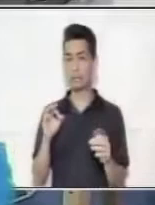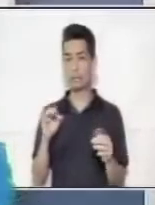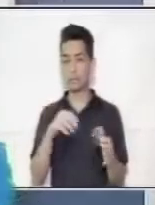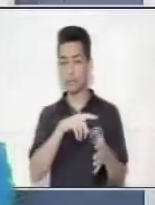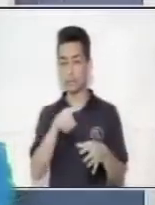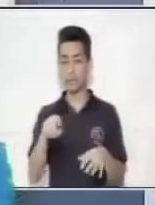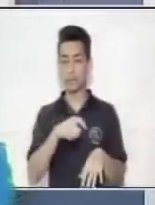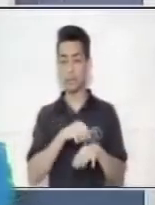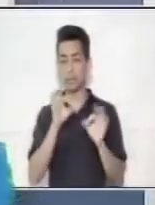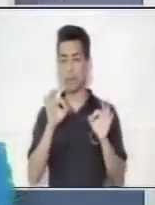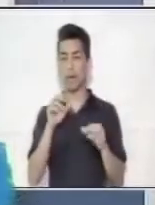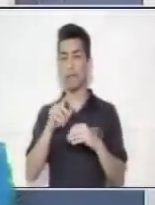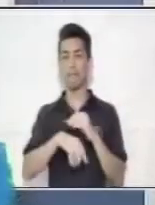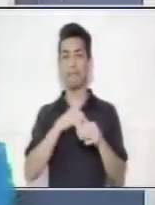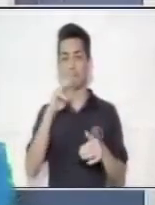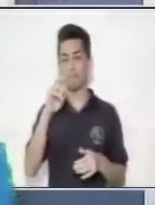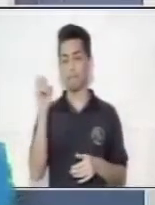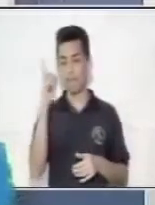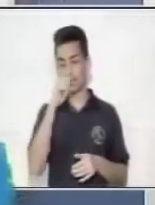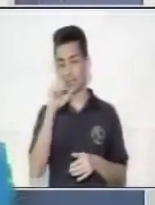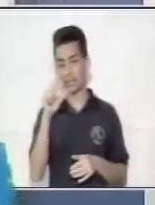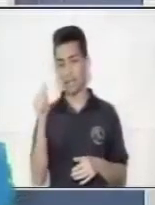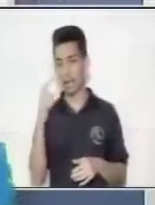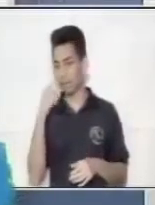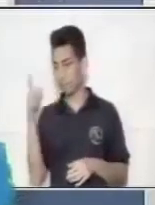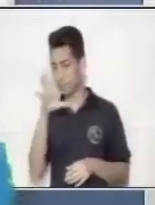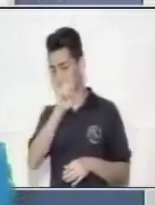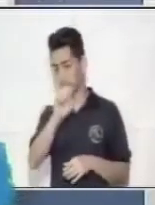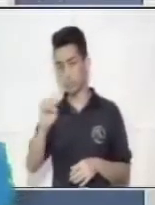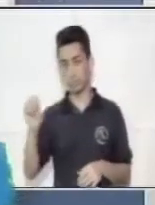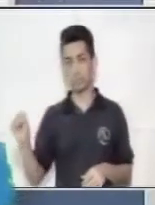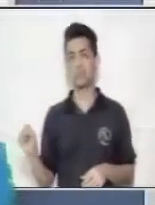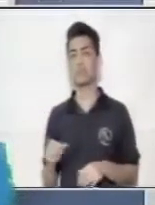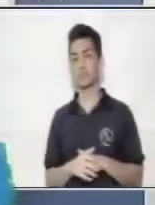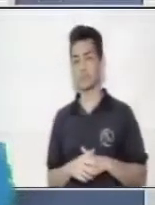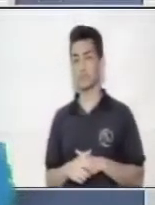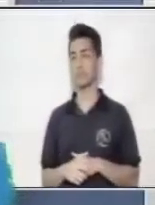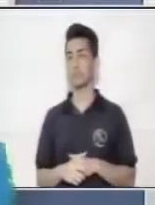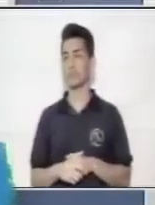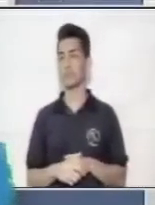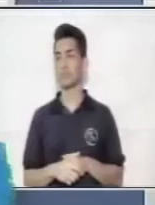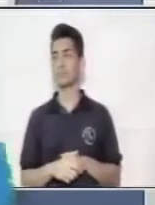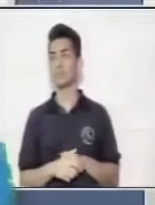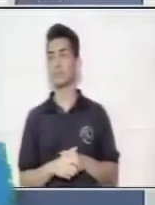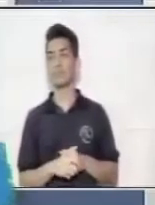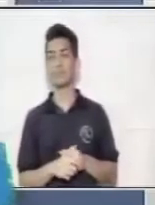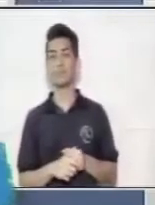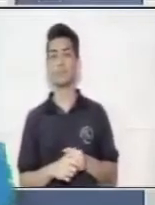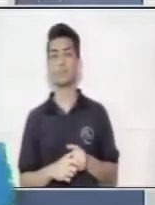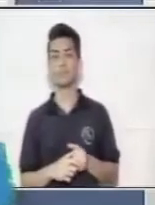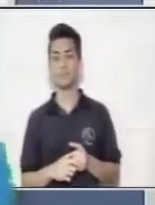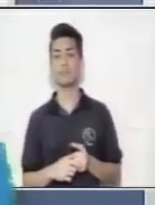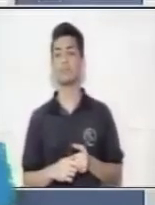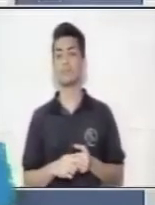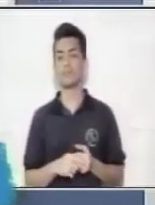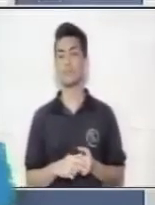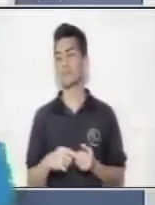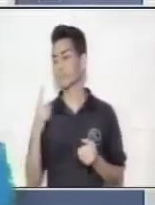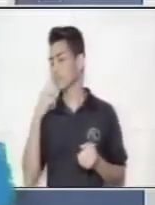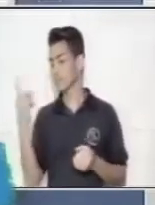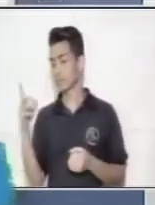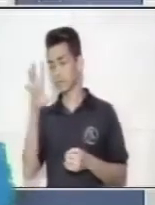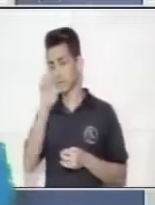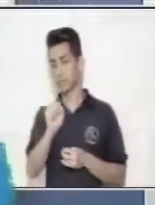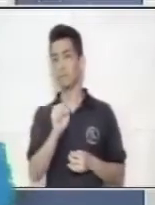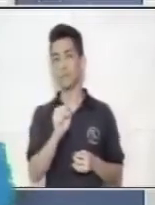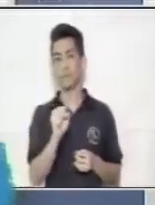¿Qué podemos identificar entonces nosotros dentro de esta oración bimembre? Por supuesto, vamos a identificar